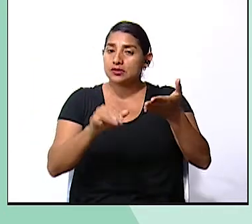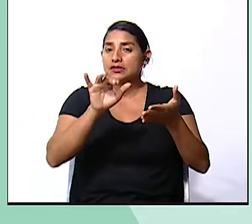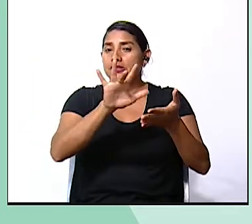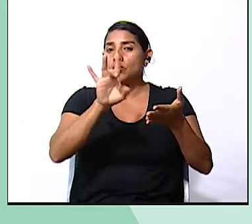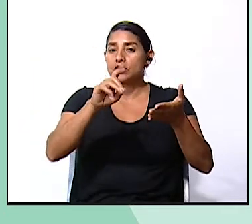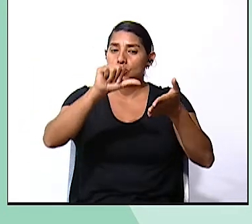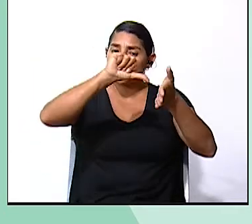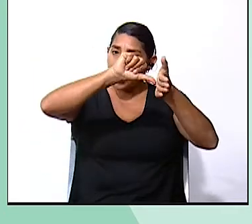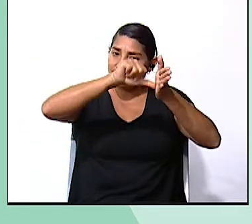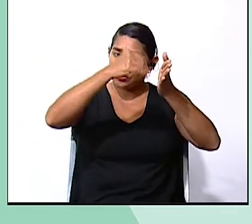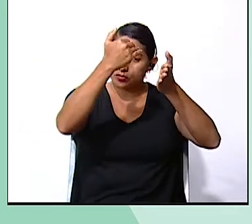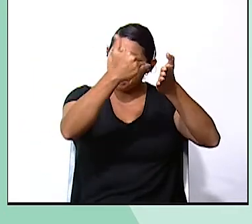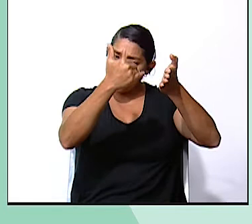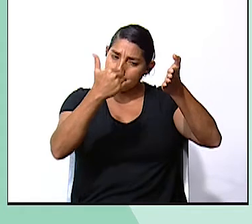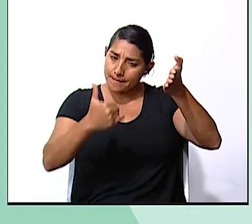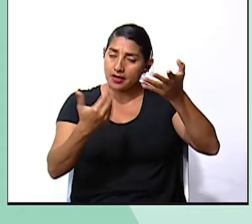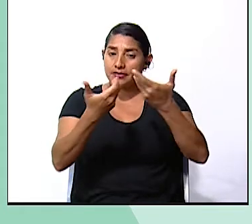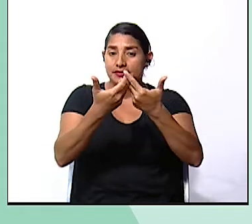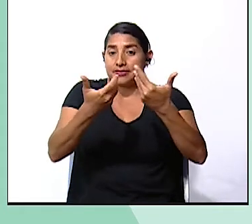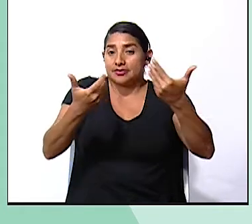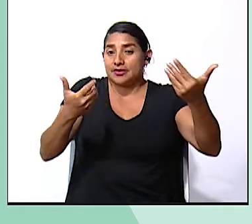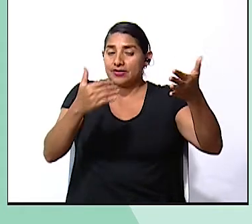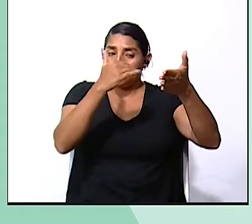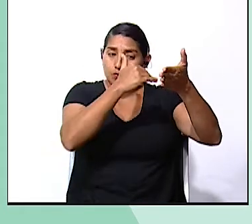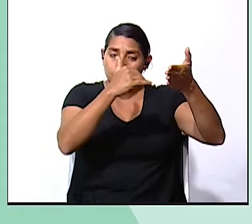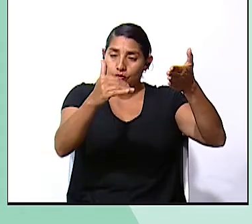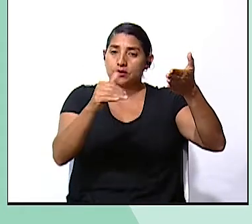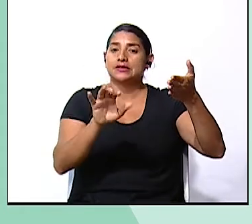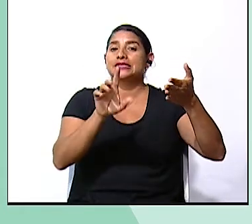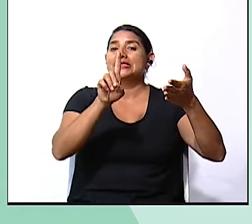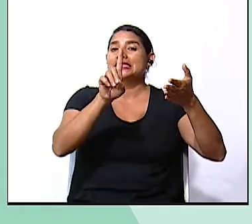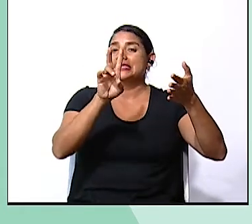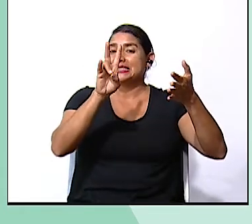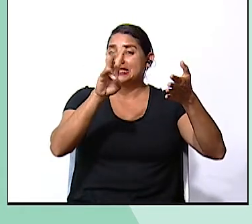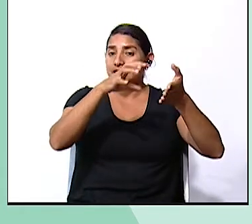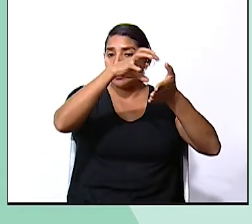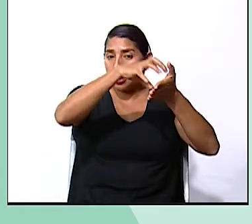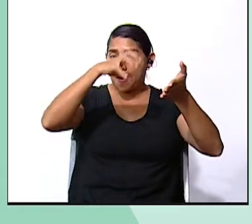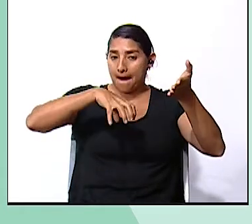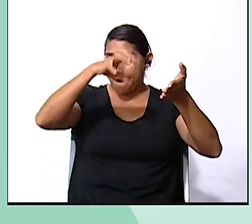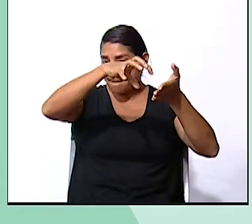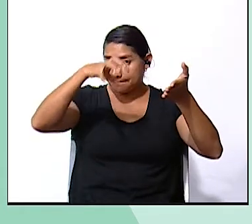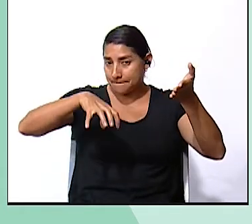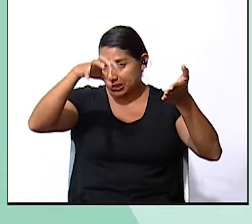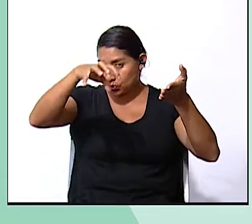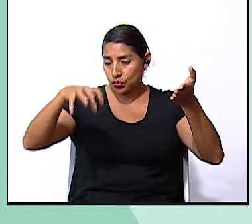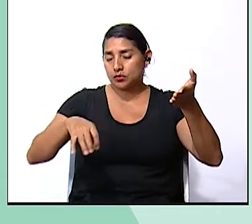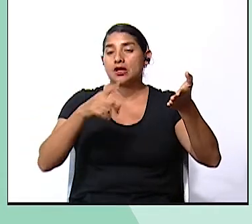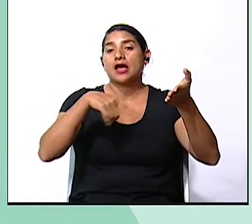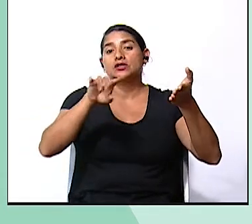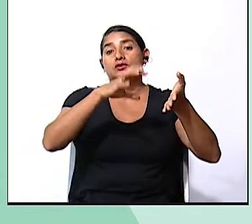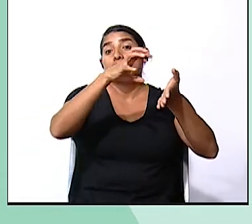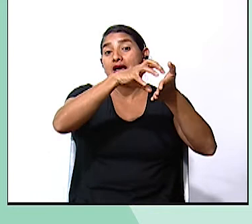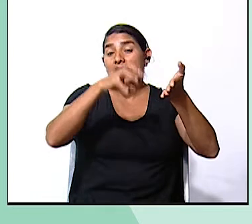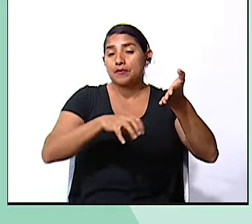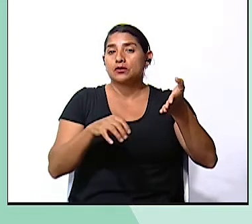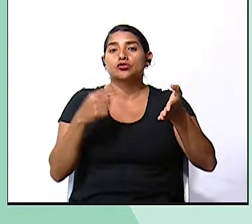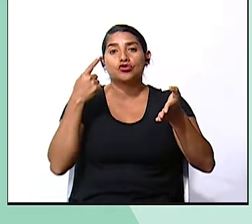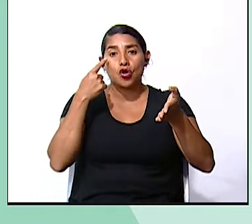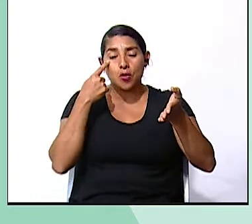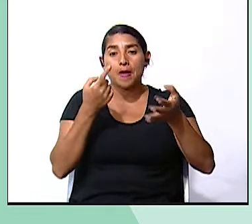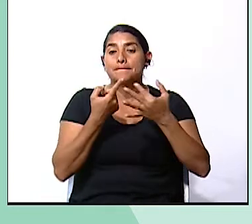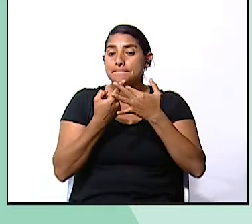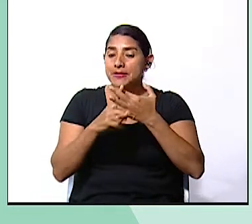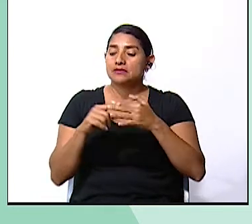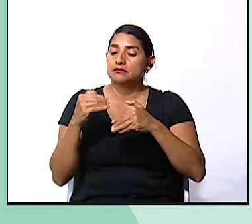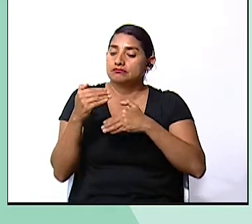58 artículos que está dividido a su vez en 7 capítulos. Estos son los que vamos a comenzar